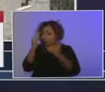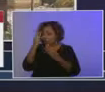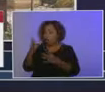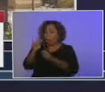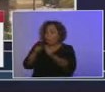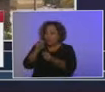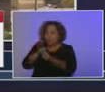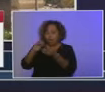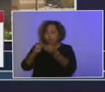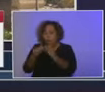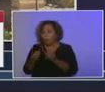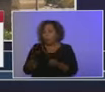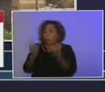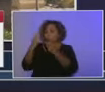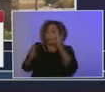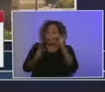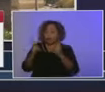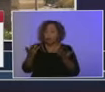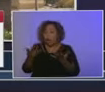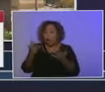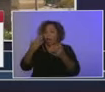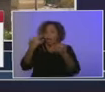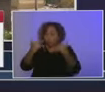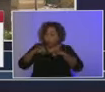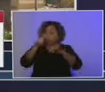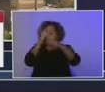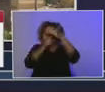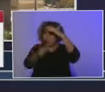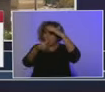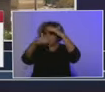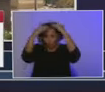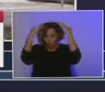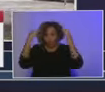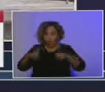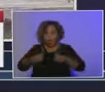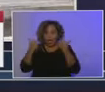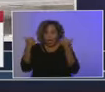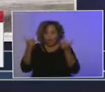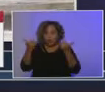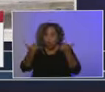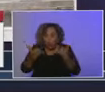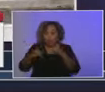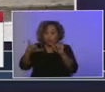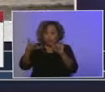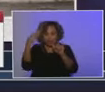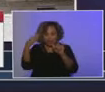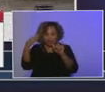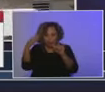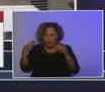especificar cuántas realmente personas estaban viviendo bajo toldo.